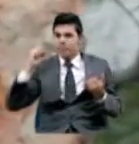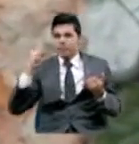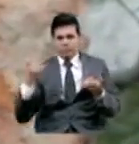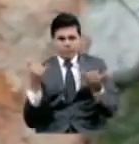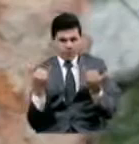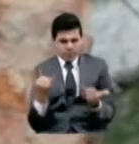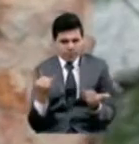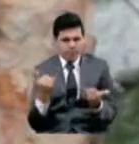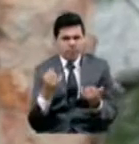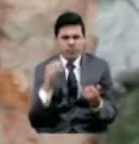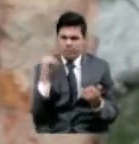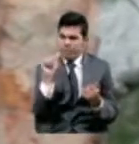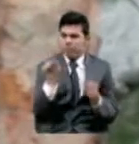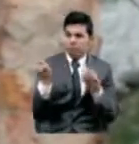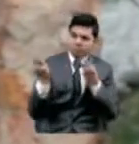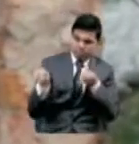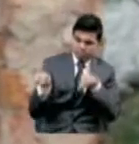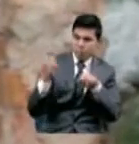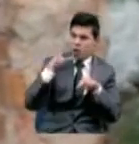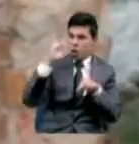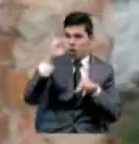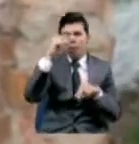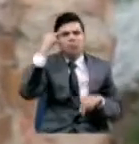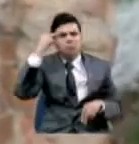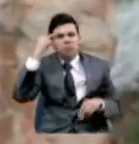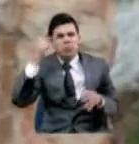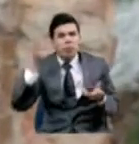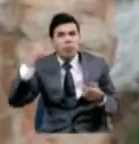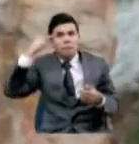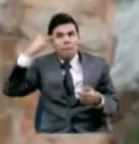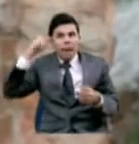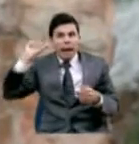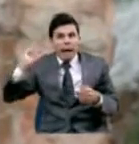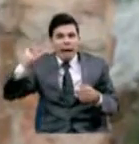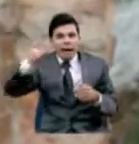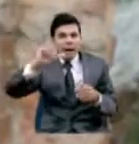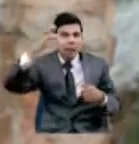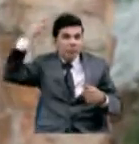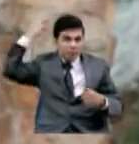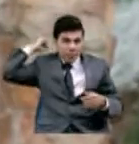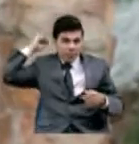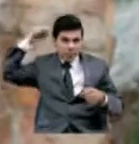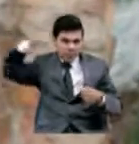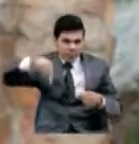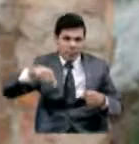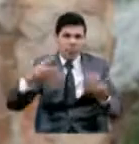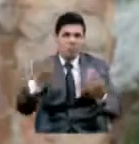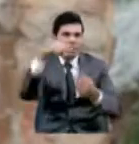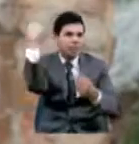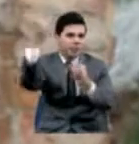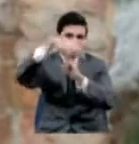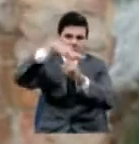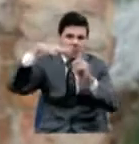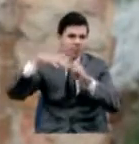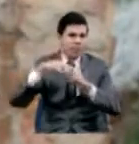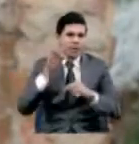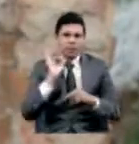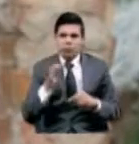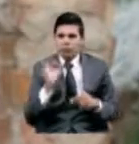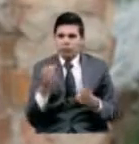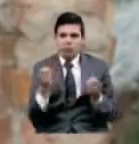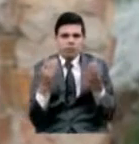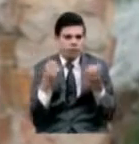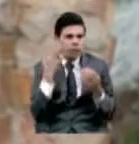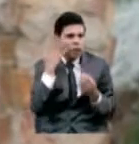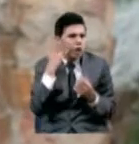su posición ahora frente a la posición de los hombres. Es un tema muy, muy cotidiano, eso pasa muy, muy